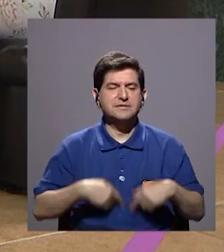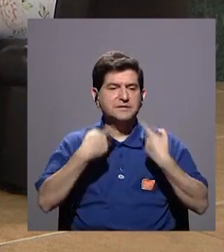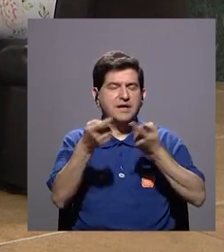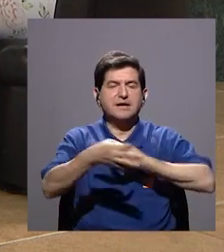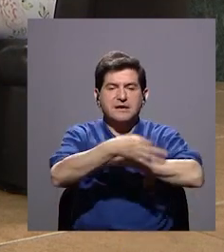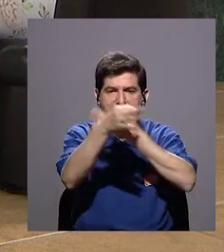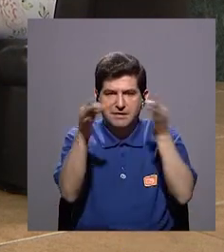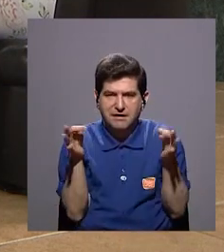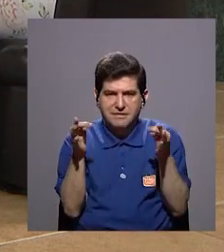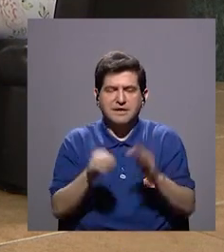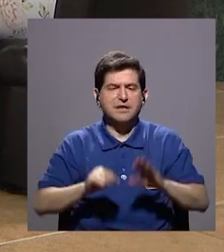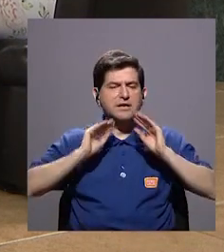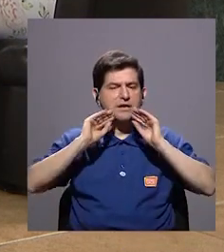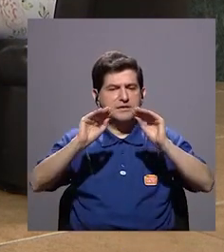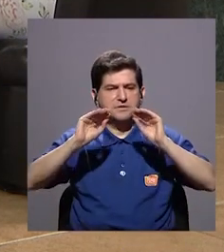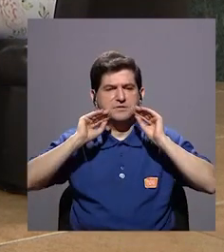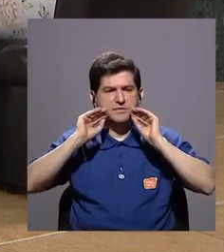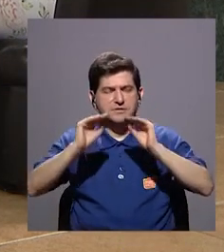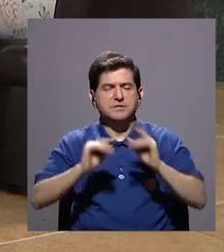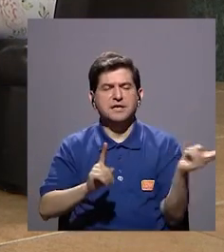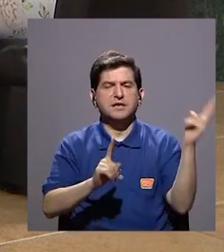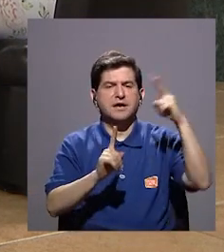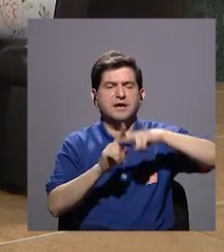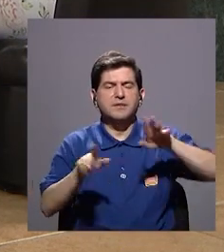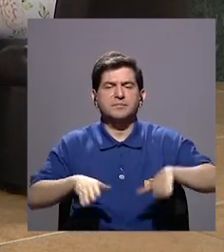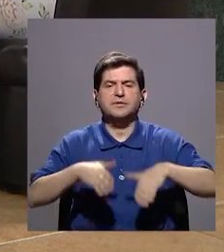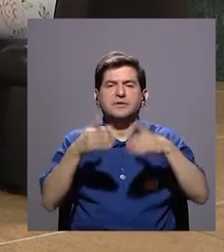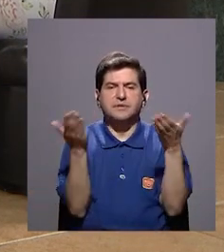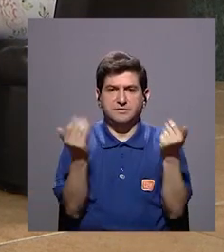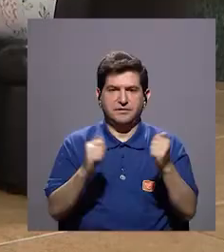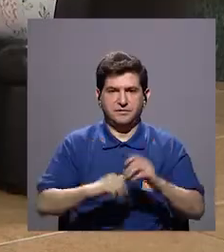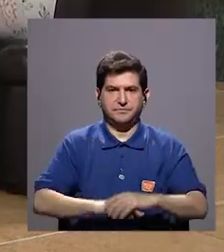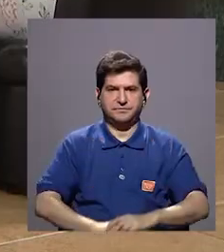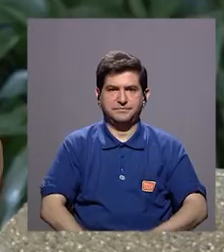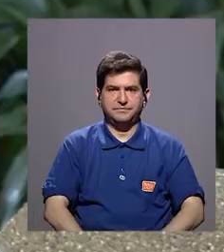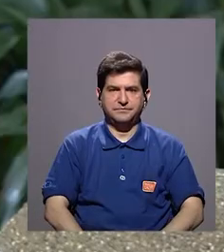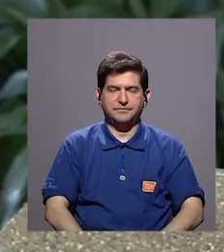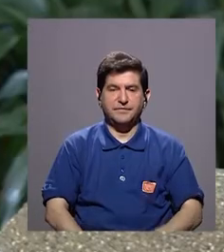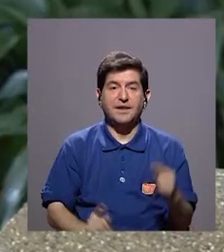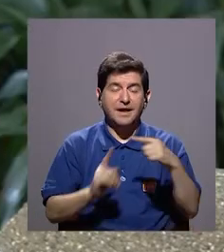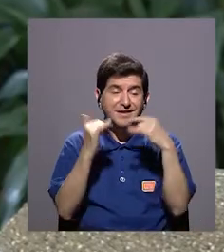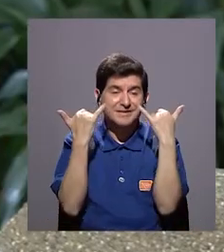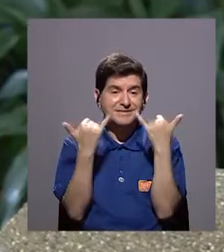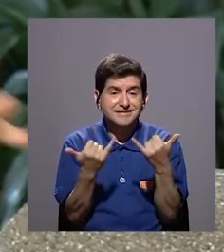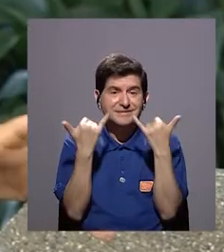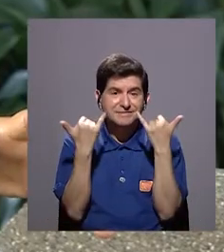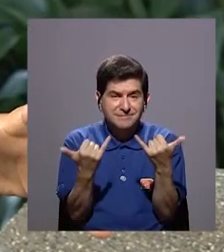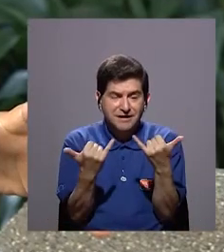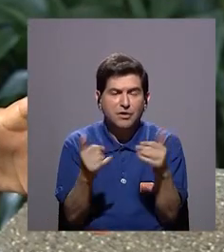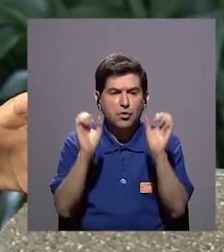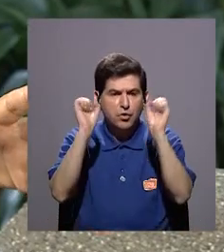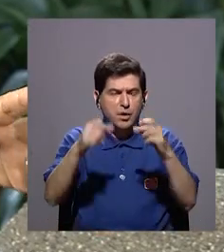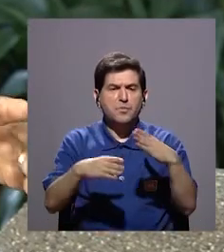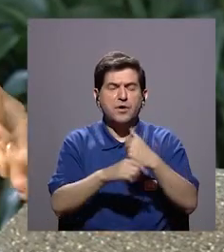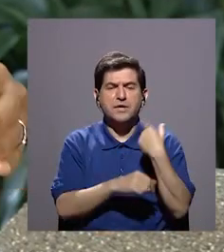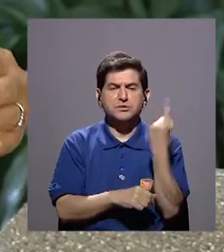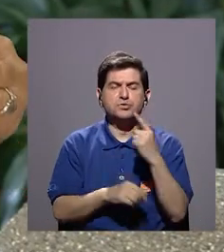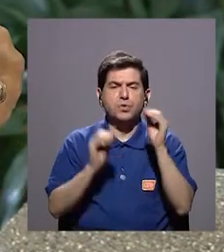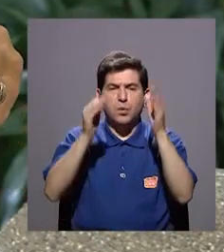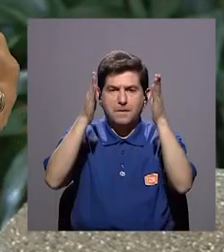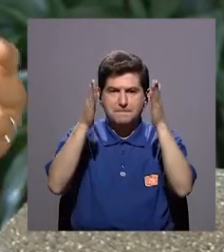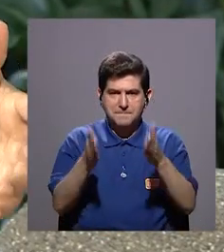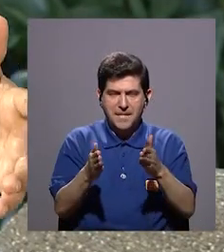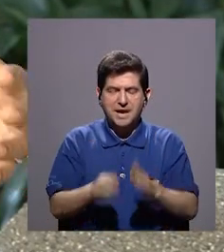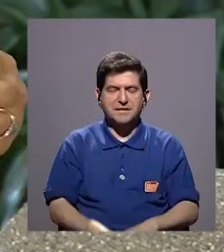¿verdad? Asistir a un taller donde se enseña cómo aplicar la técnica. Hasta ahora es algo que puede